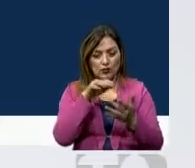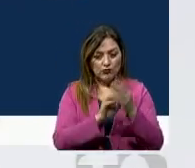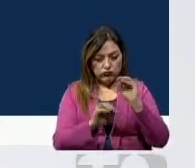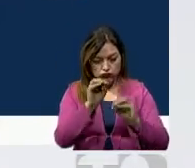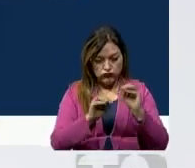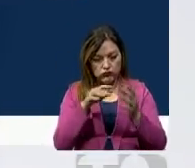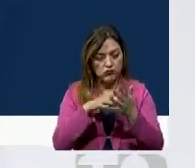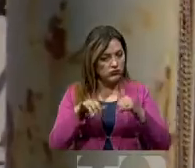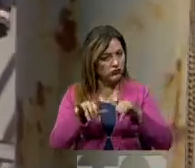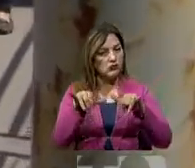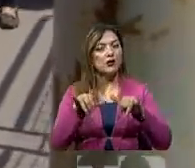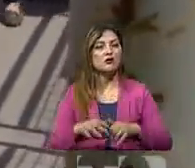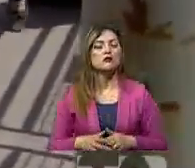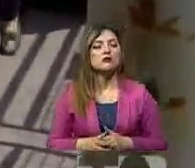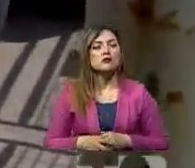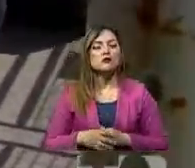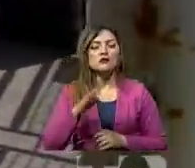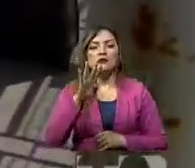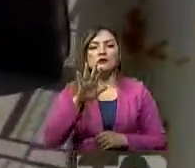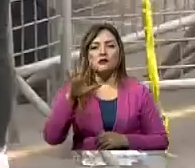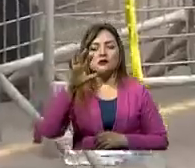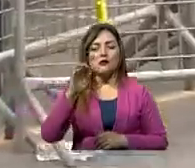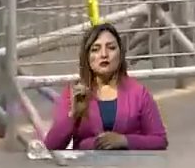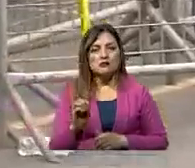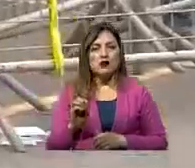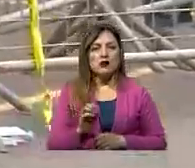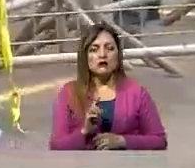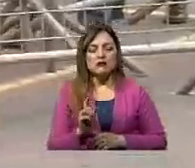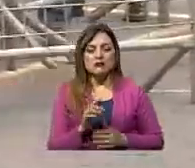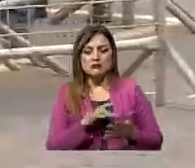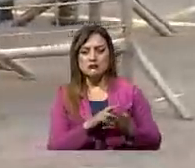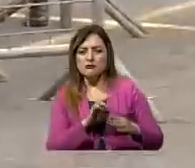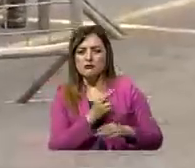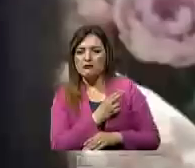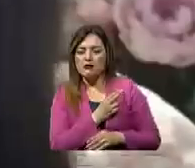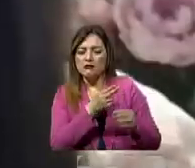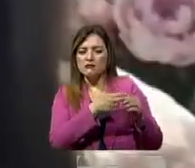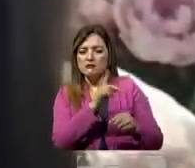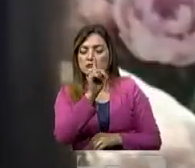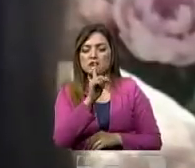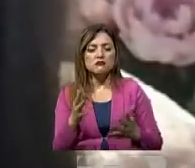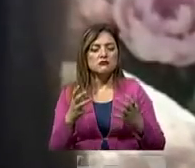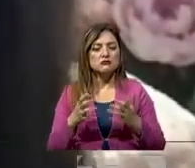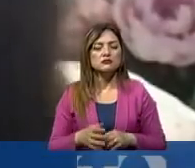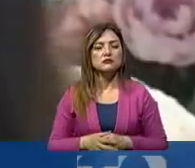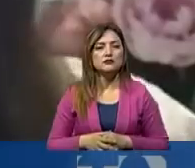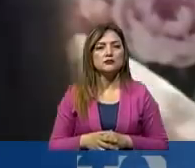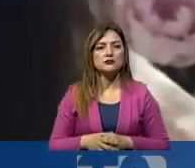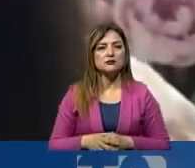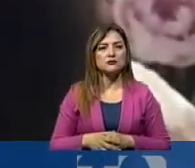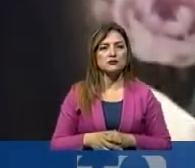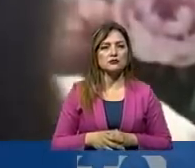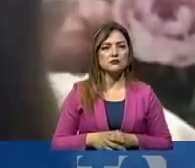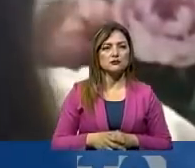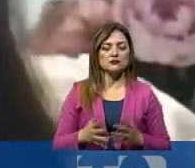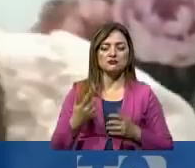sus estudios en el país. Es decir, un 45% no tiene previsto tomar esta opción. Sé que muchos han considerado ir